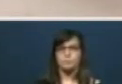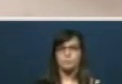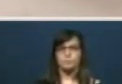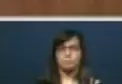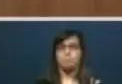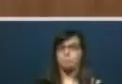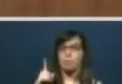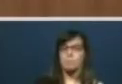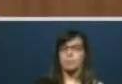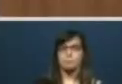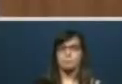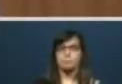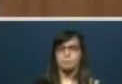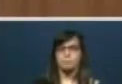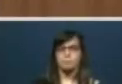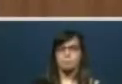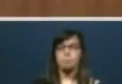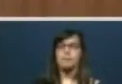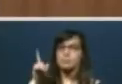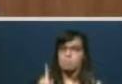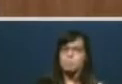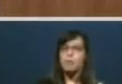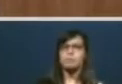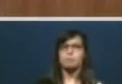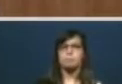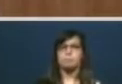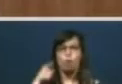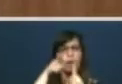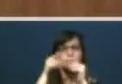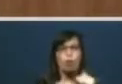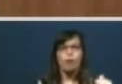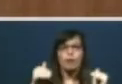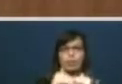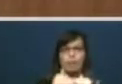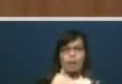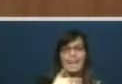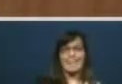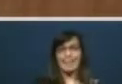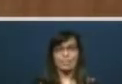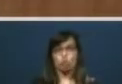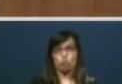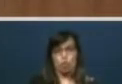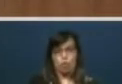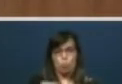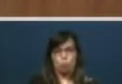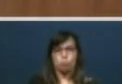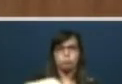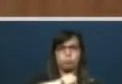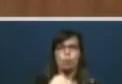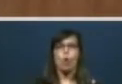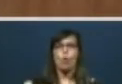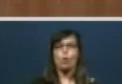también también por razones de equidad concentraremos el resto de nuestros recursos en el grupo